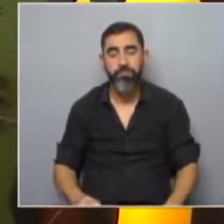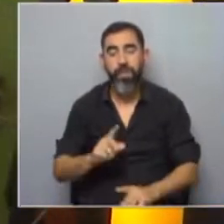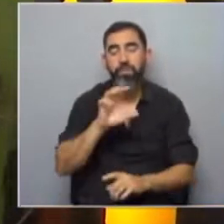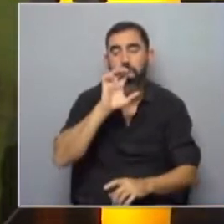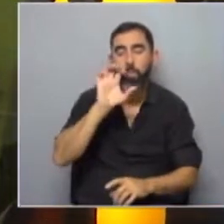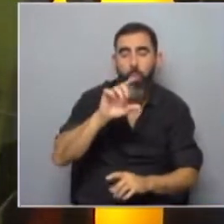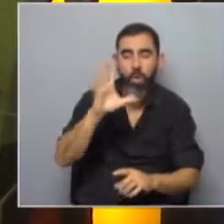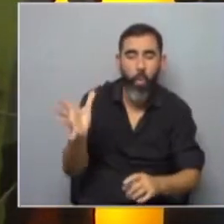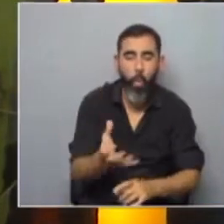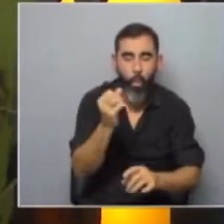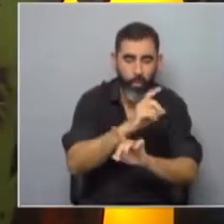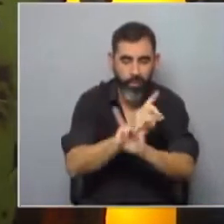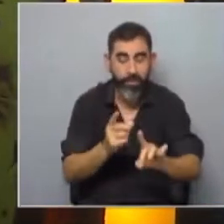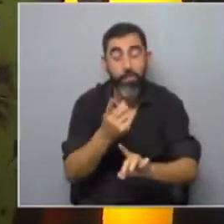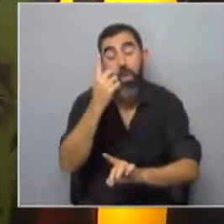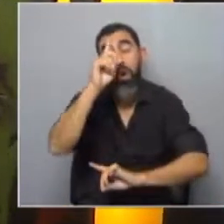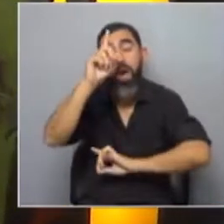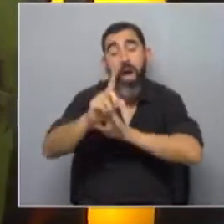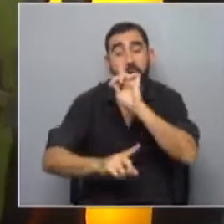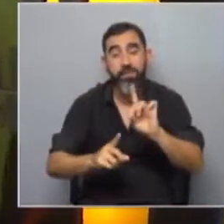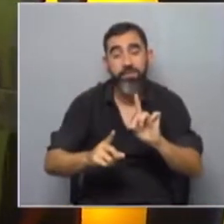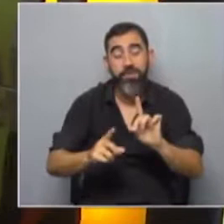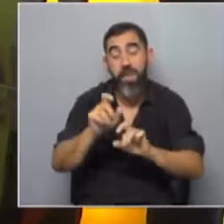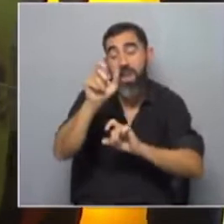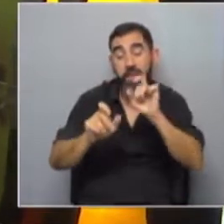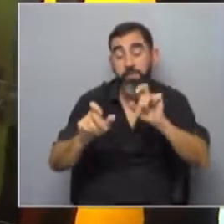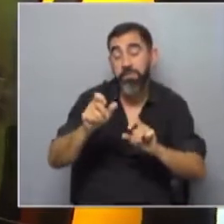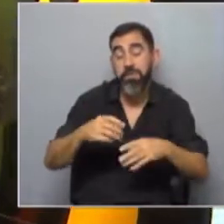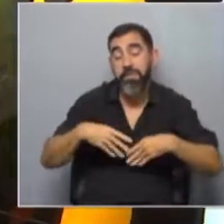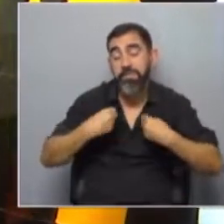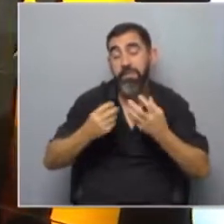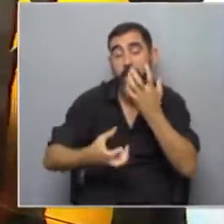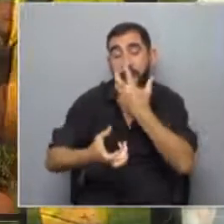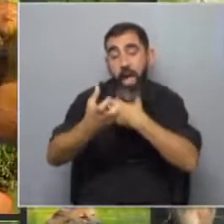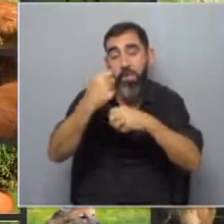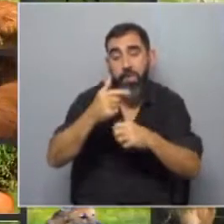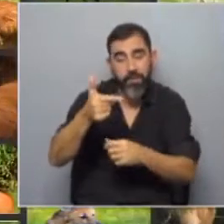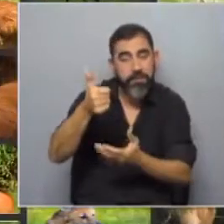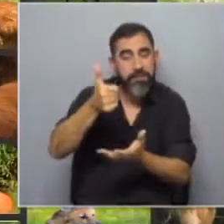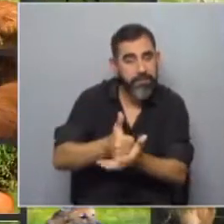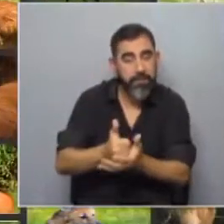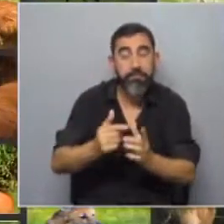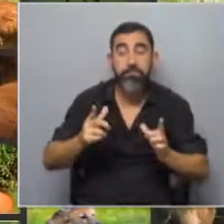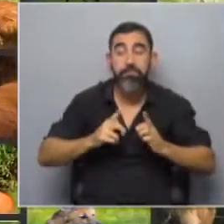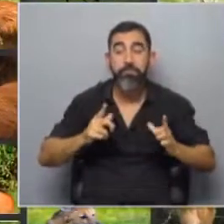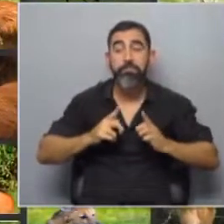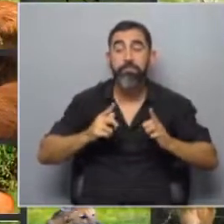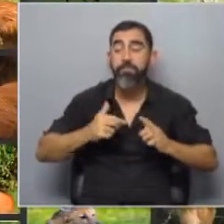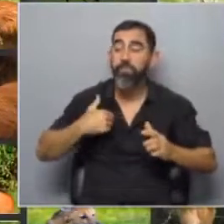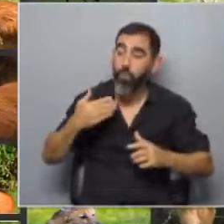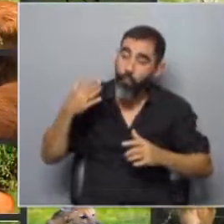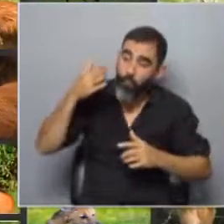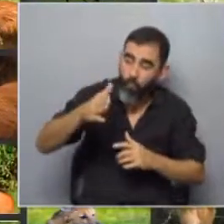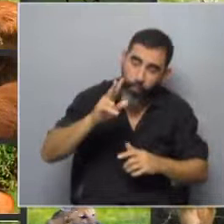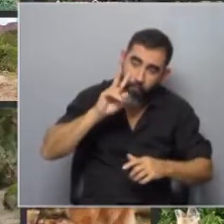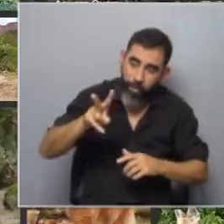volver ante la nueva evidencia, porque nosotros no lo habíamos encontrado, hasta ese momento lo único que había era una foto que había hecho la gente de Julana, que parecía indicar que era